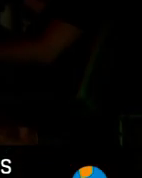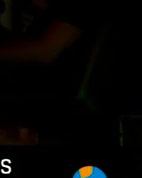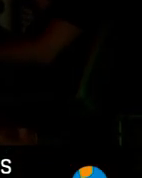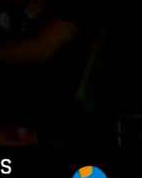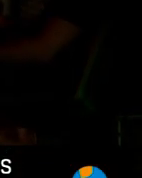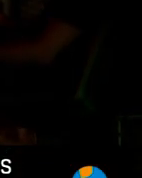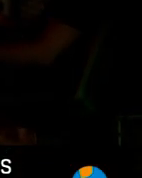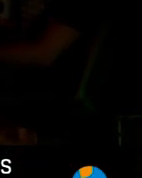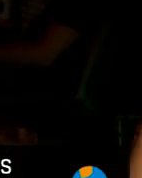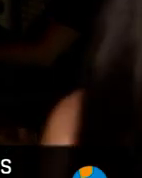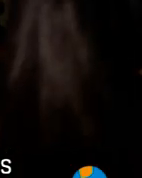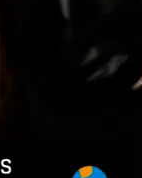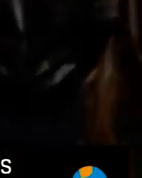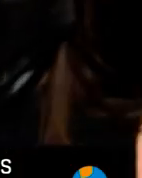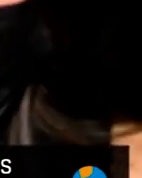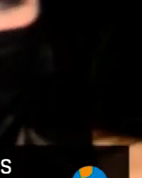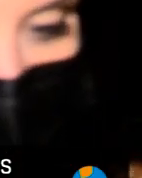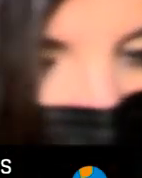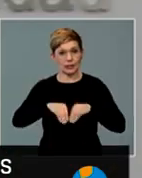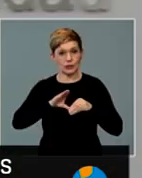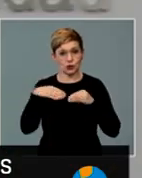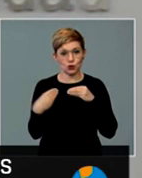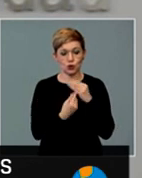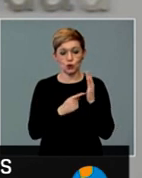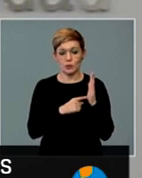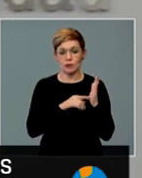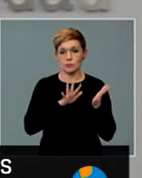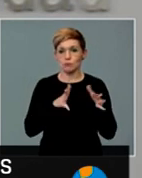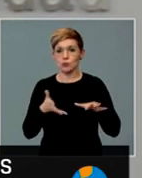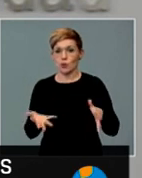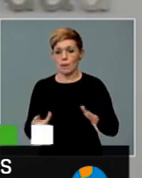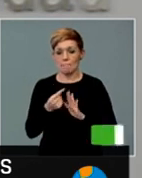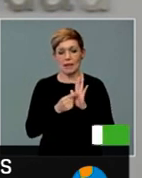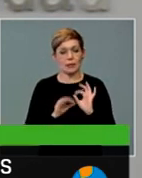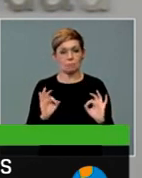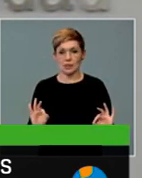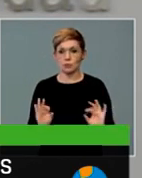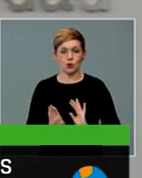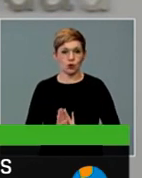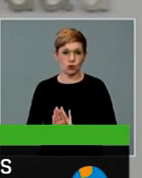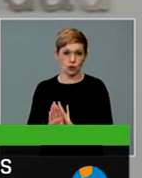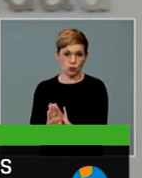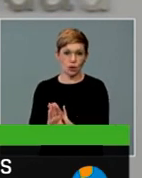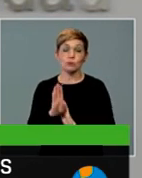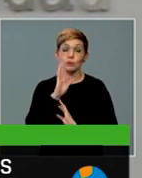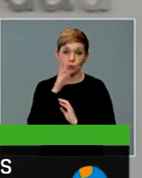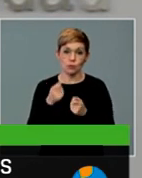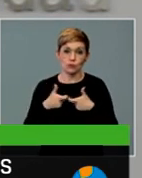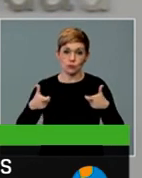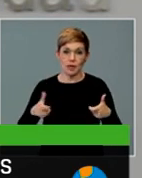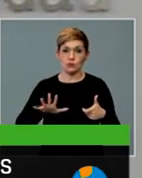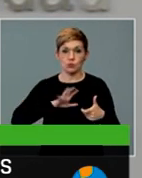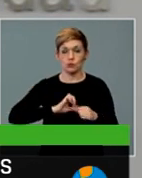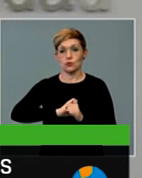sin flexibilizar ninguna más. Ha acordado mantener las medidas vigentes debido precisamente al aumento de los casos de